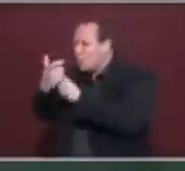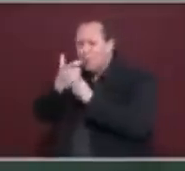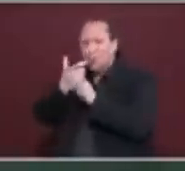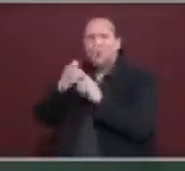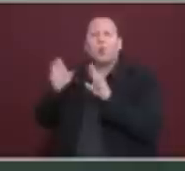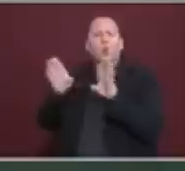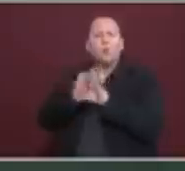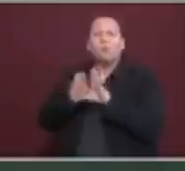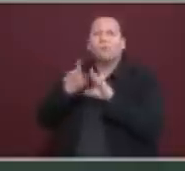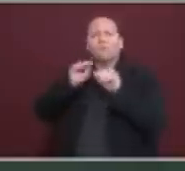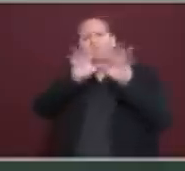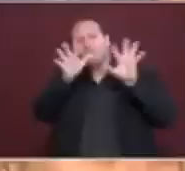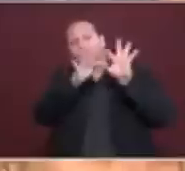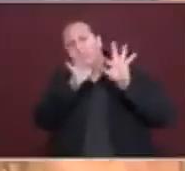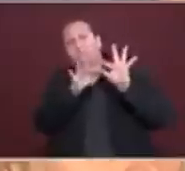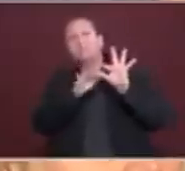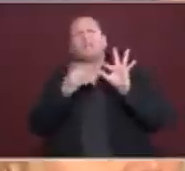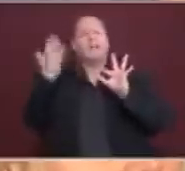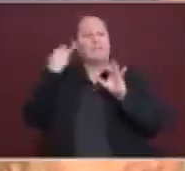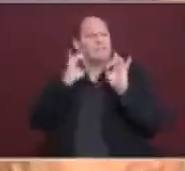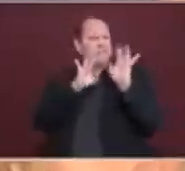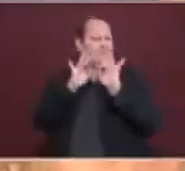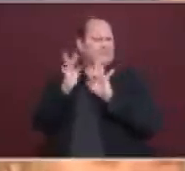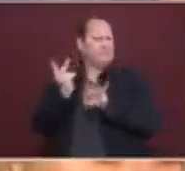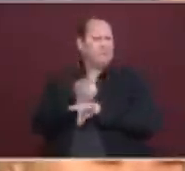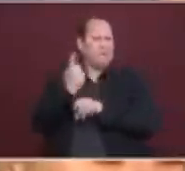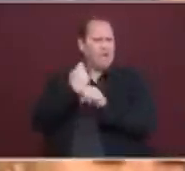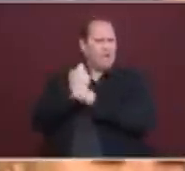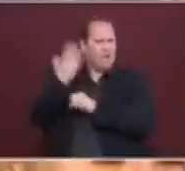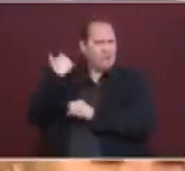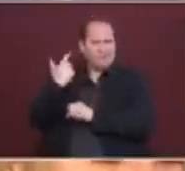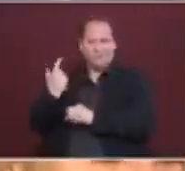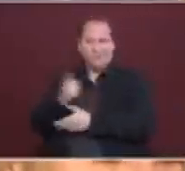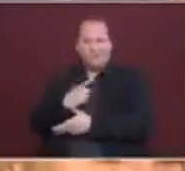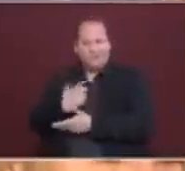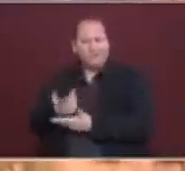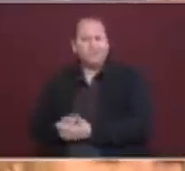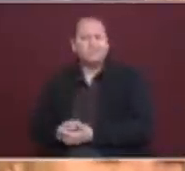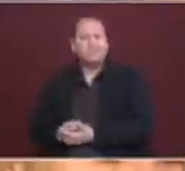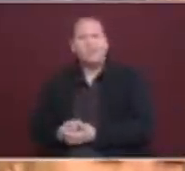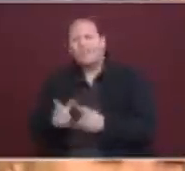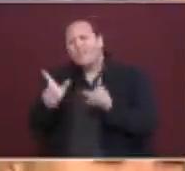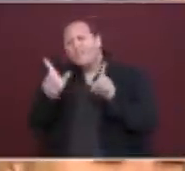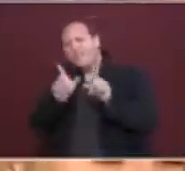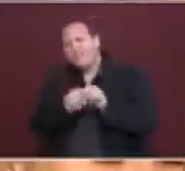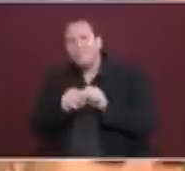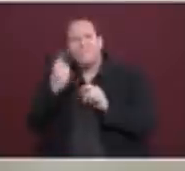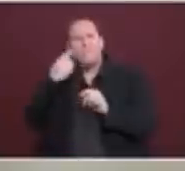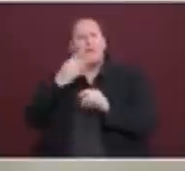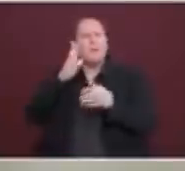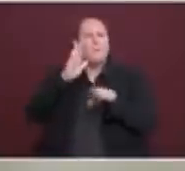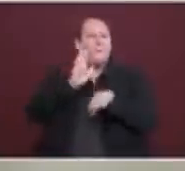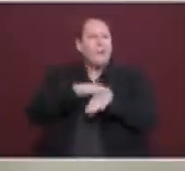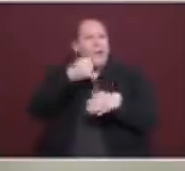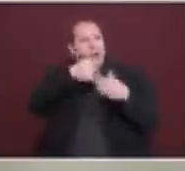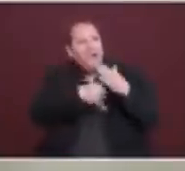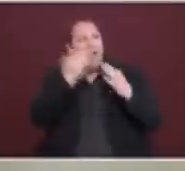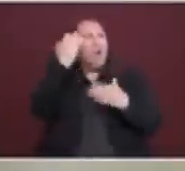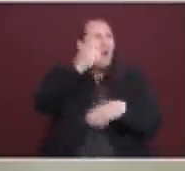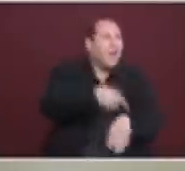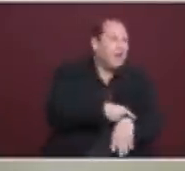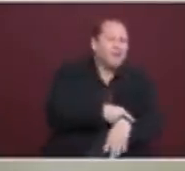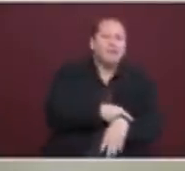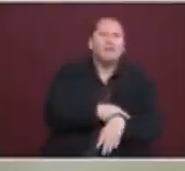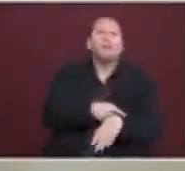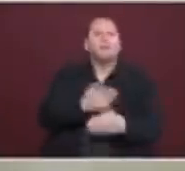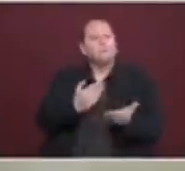aunque se escuche así sucedieron las cosas en el año pasado señor entonces en nada más para no entrar tenerlo mucho a entregarle me permite entregar el